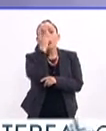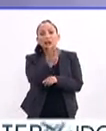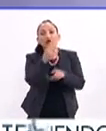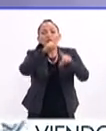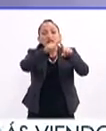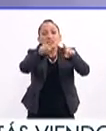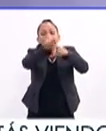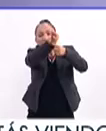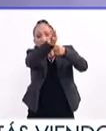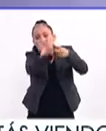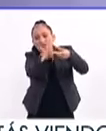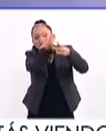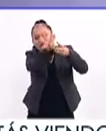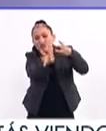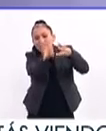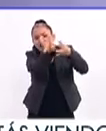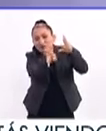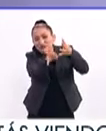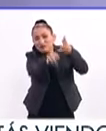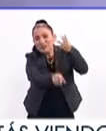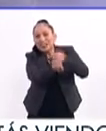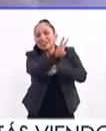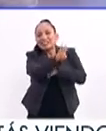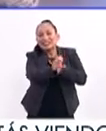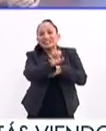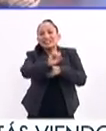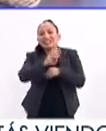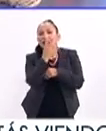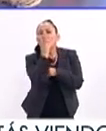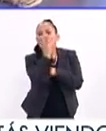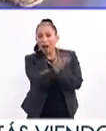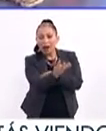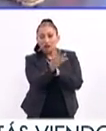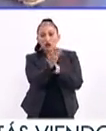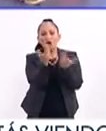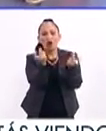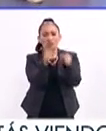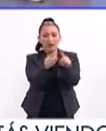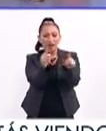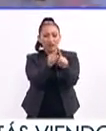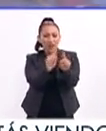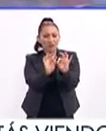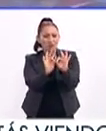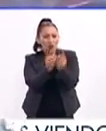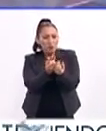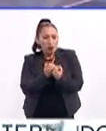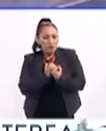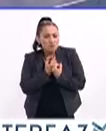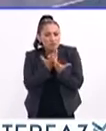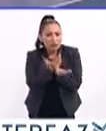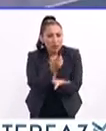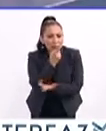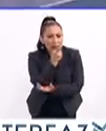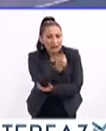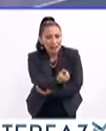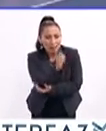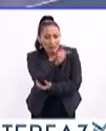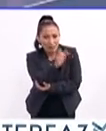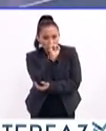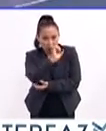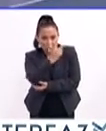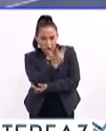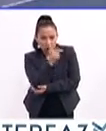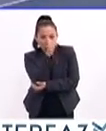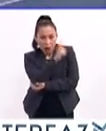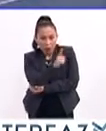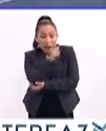364 variantes lingüísticas, es decir, 364 expresiones diferentes de estas 68 lenguas,